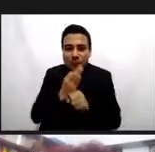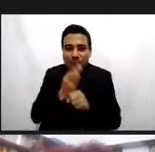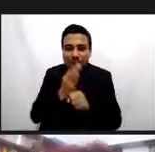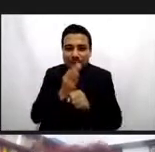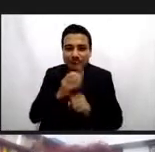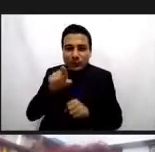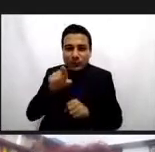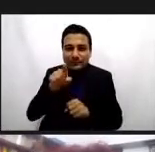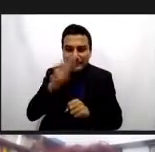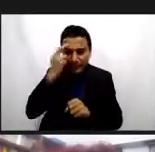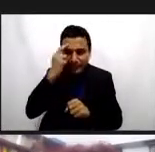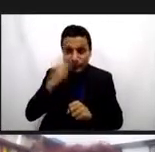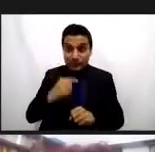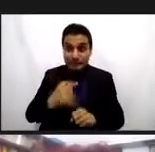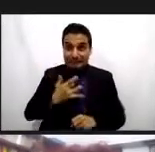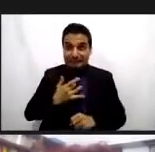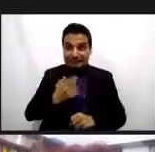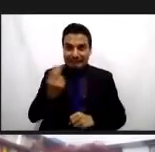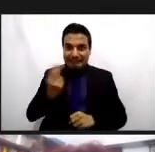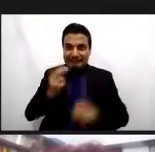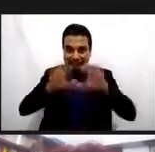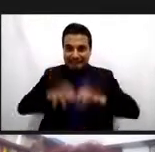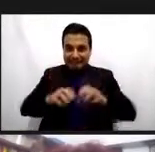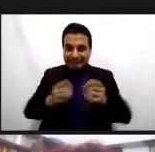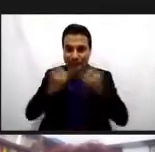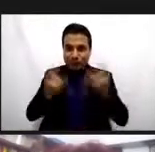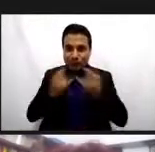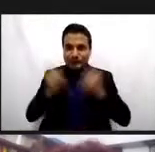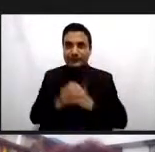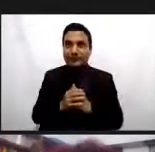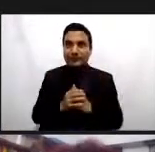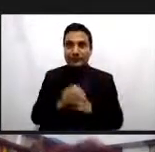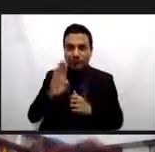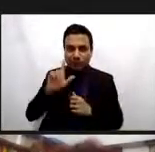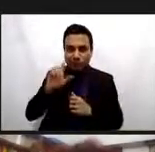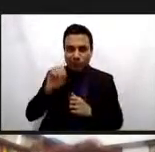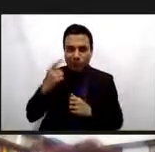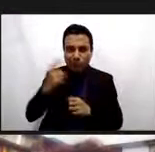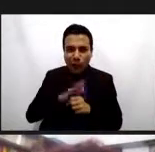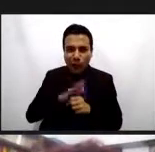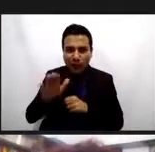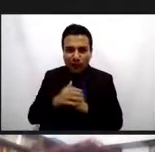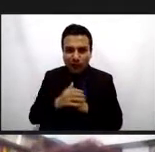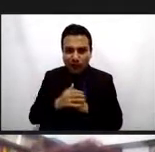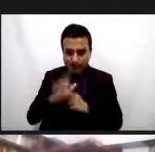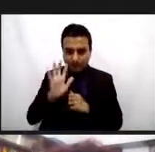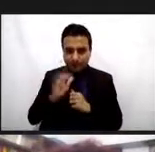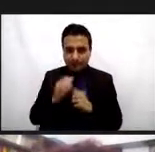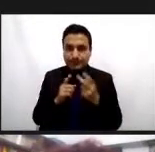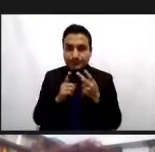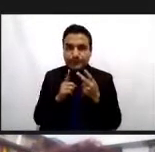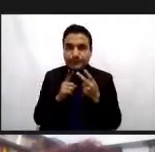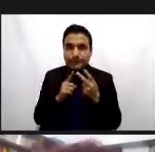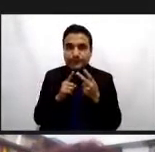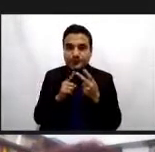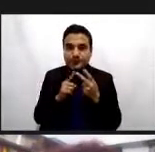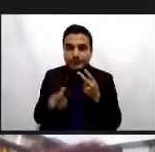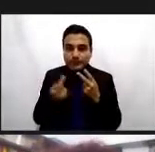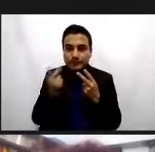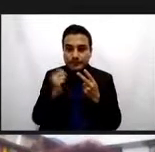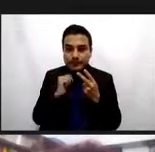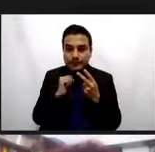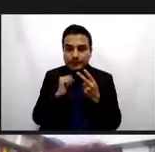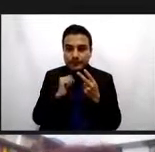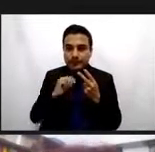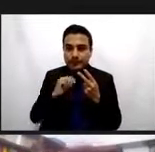necesidad urgente durante aquel blog. Y la otra pregunta es,